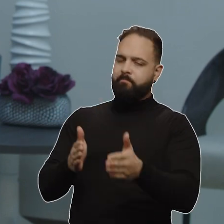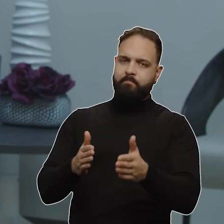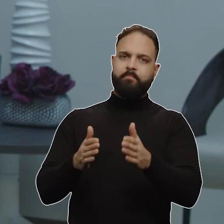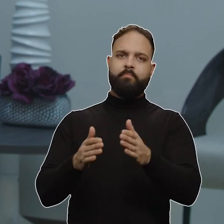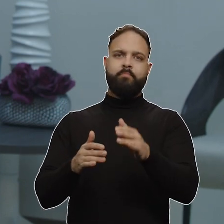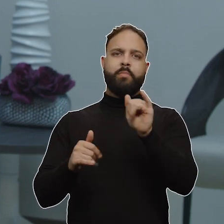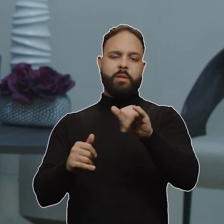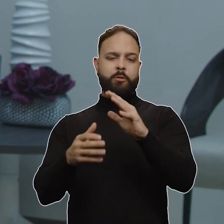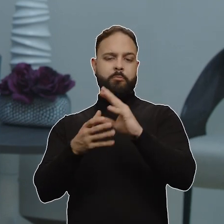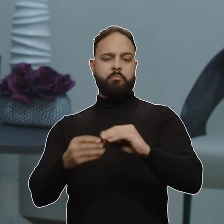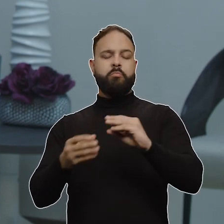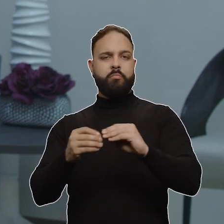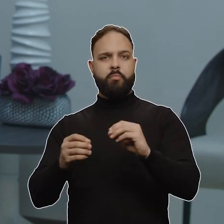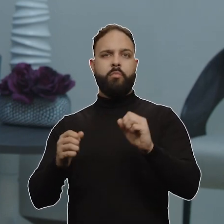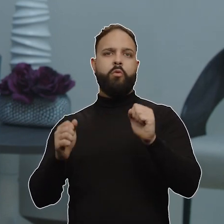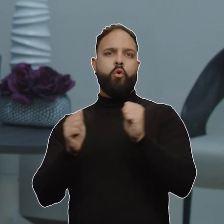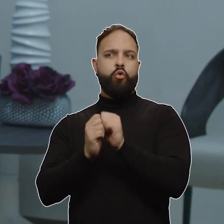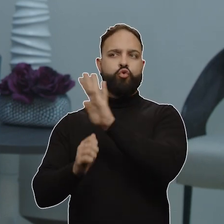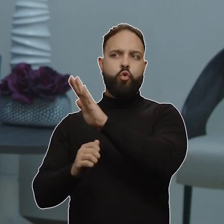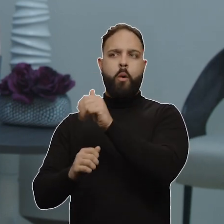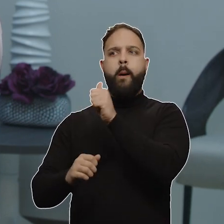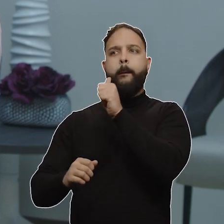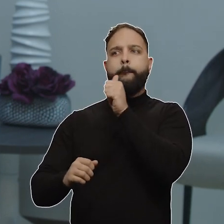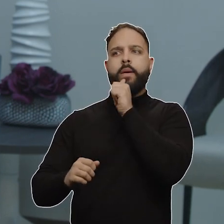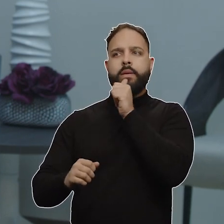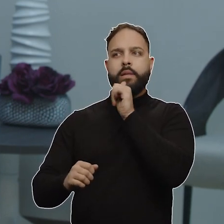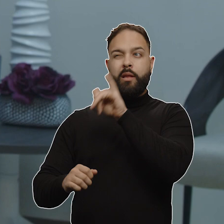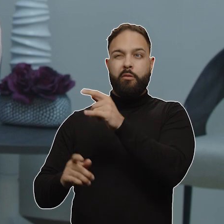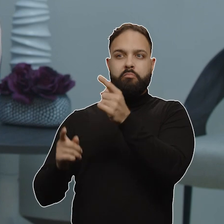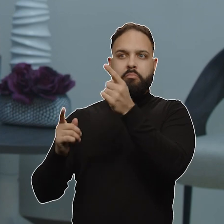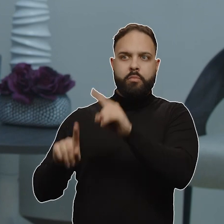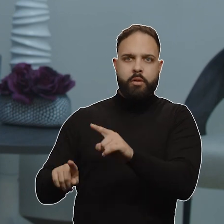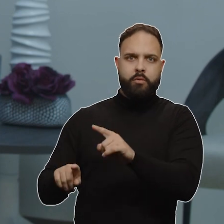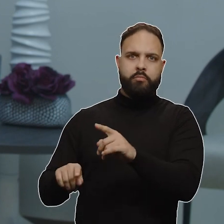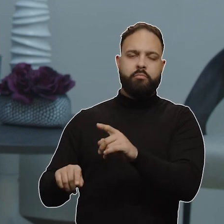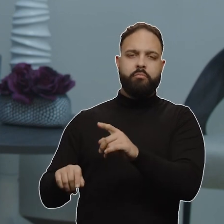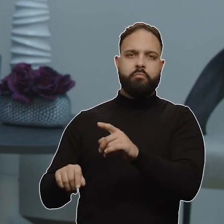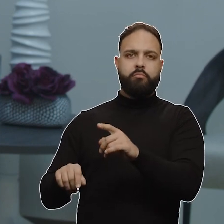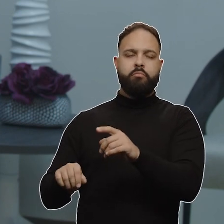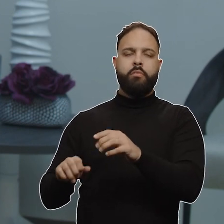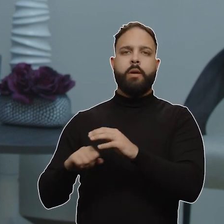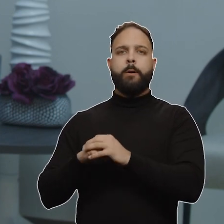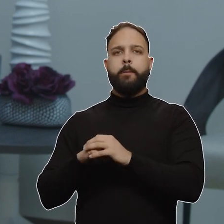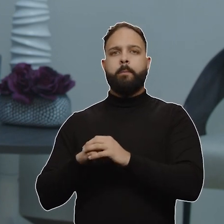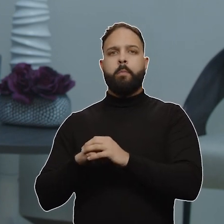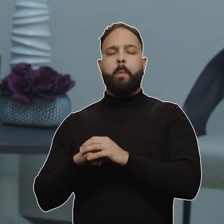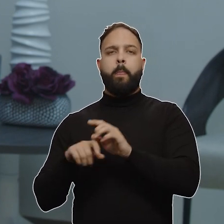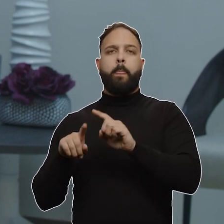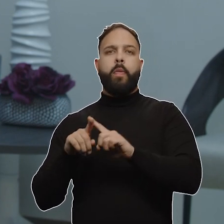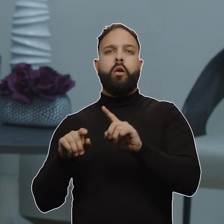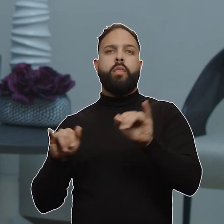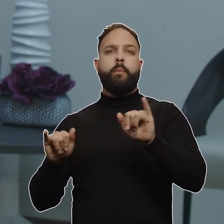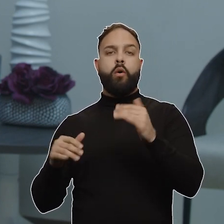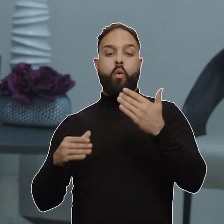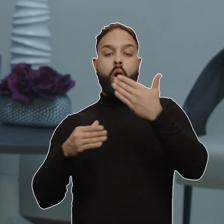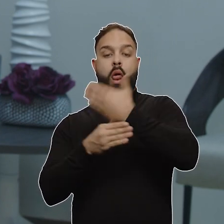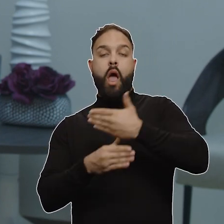en ese contexto de la relación de la persona con esa intimidad de eso que está pasando en ese dispositivo,